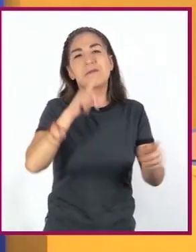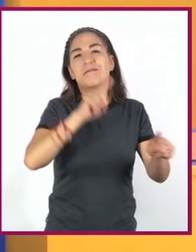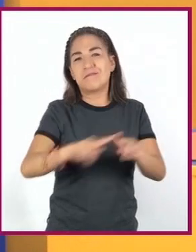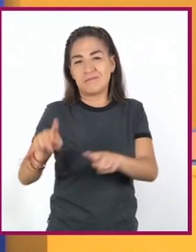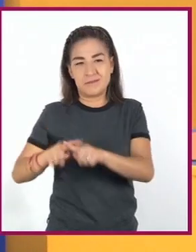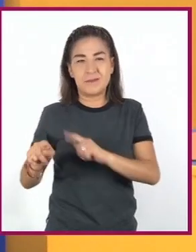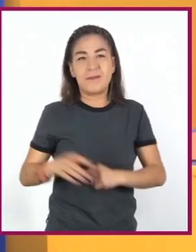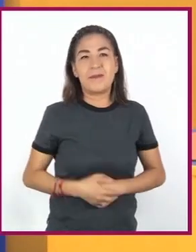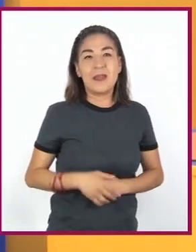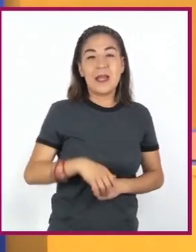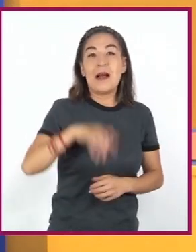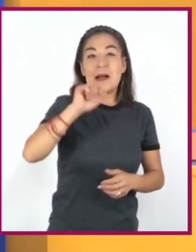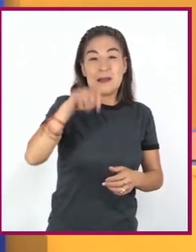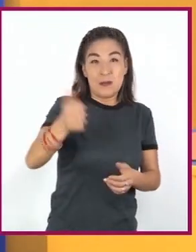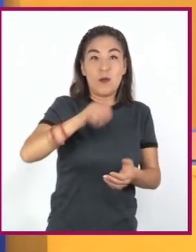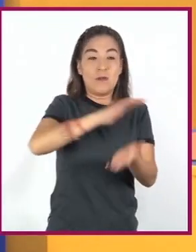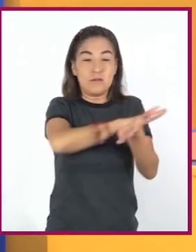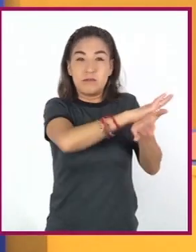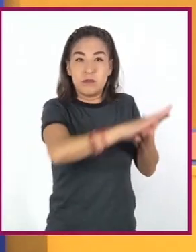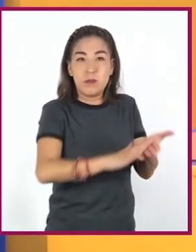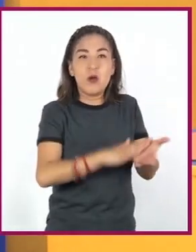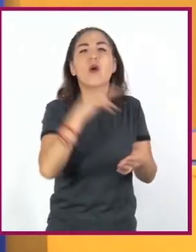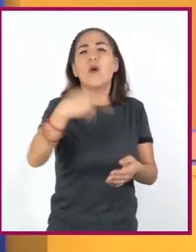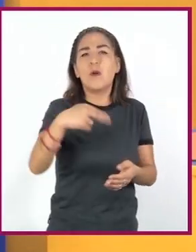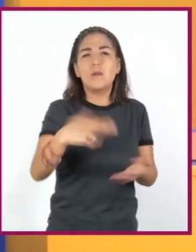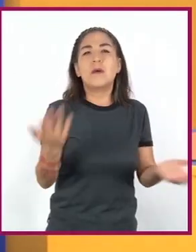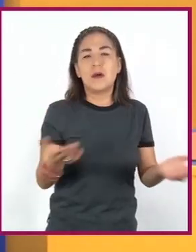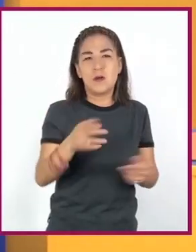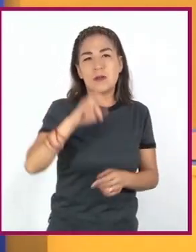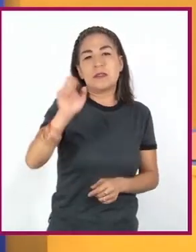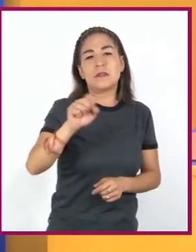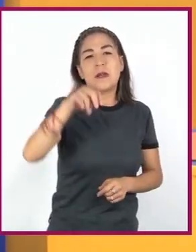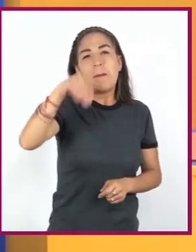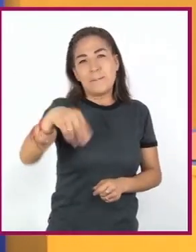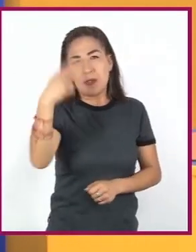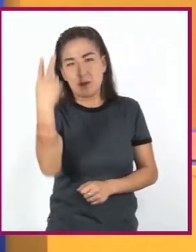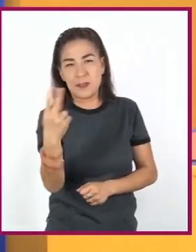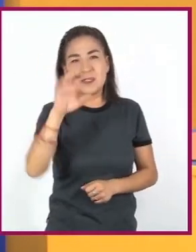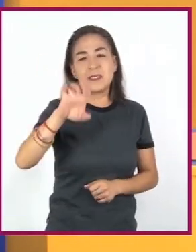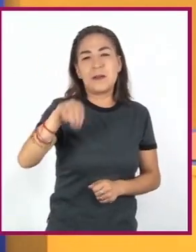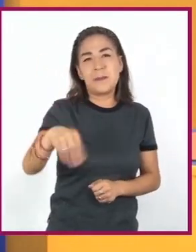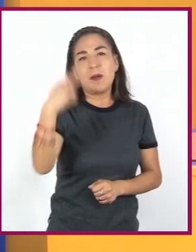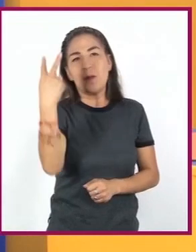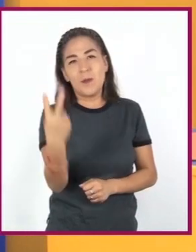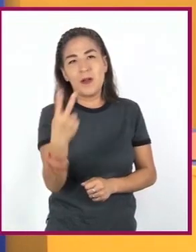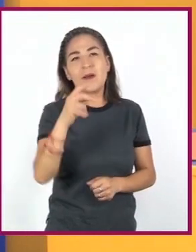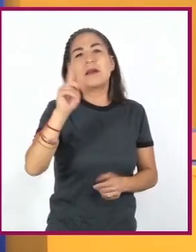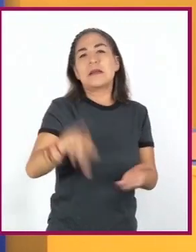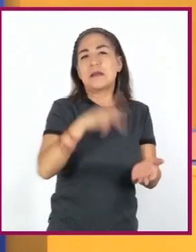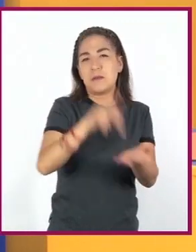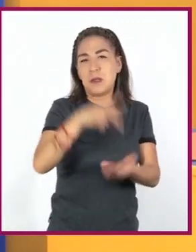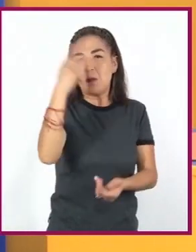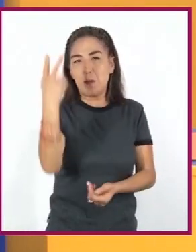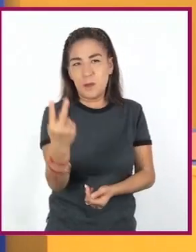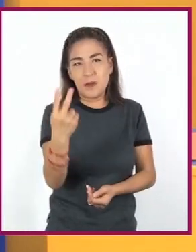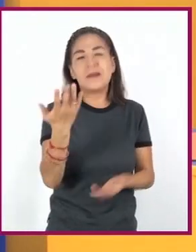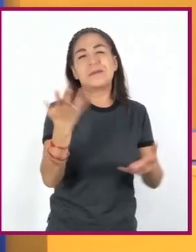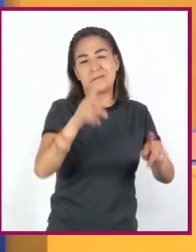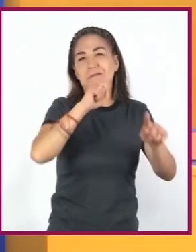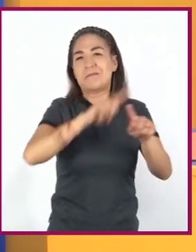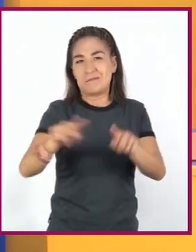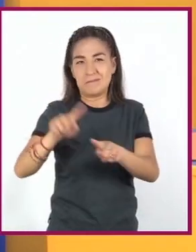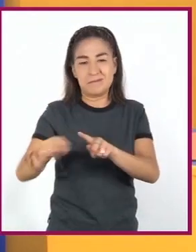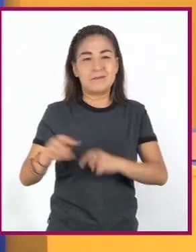otras. Y el área se mide en unidades cuadradas, metros cuadrados, centímetros cuadrados, kilómetros cuadrados, entre